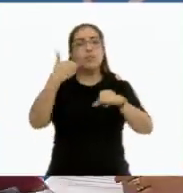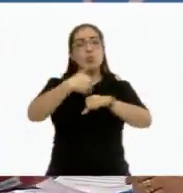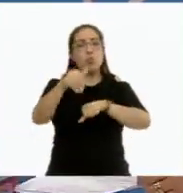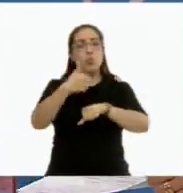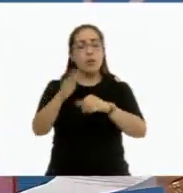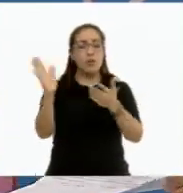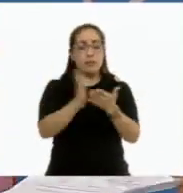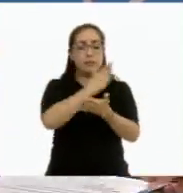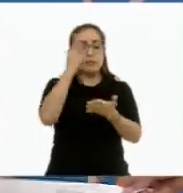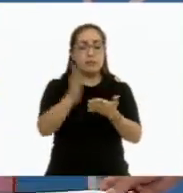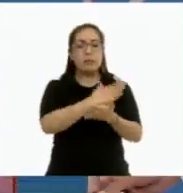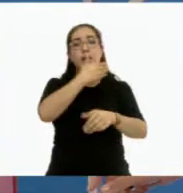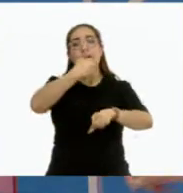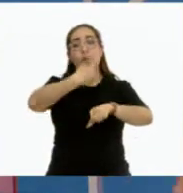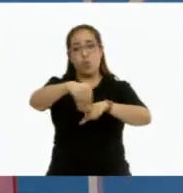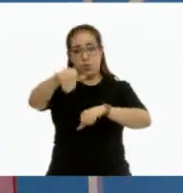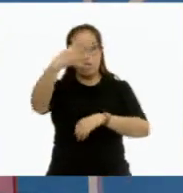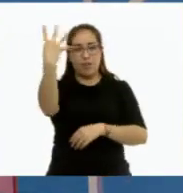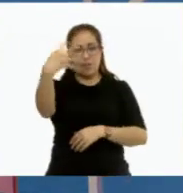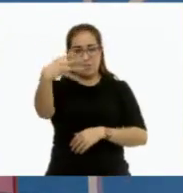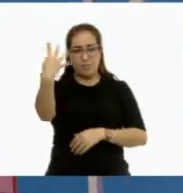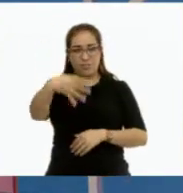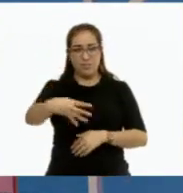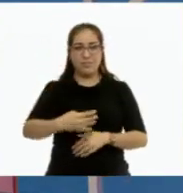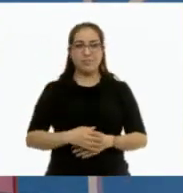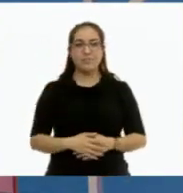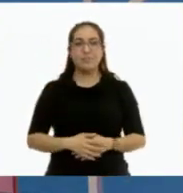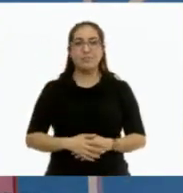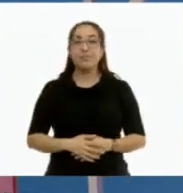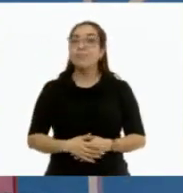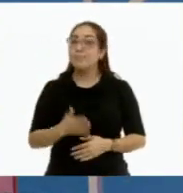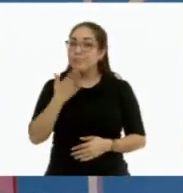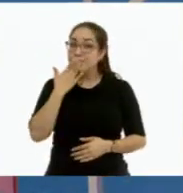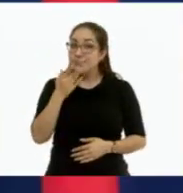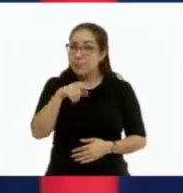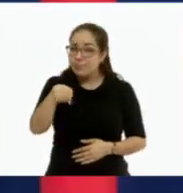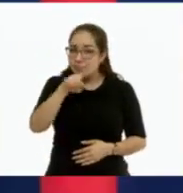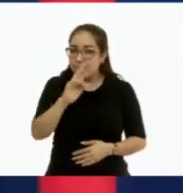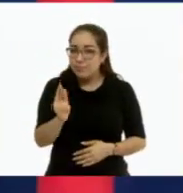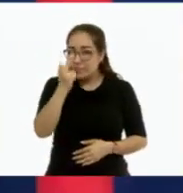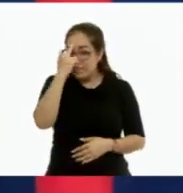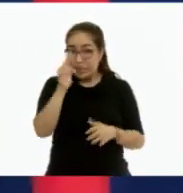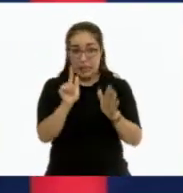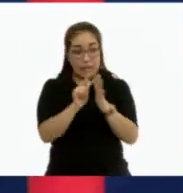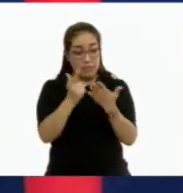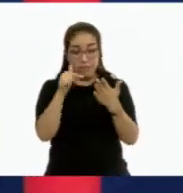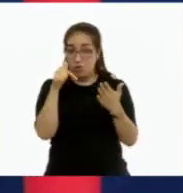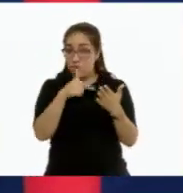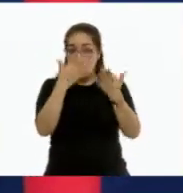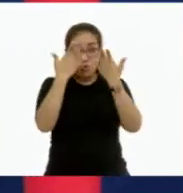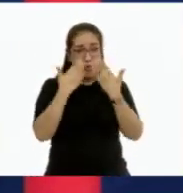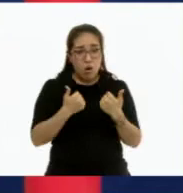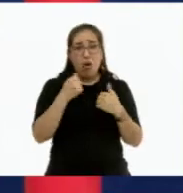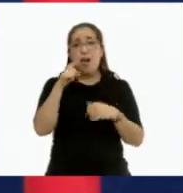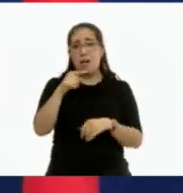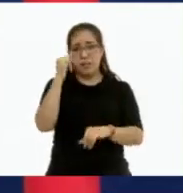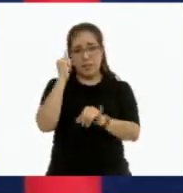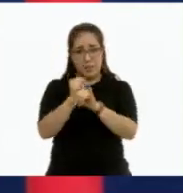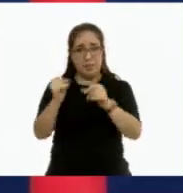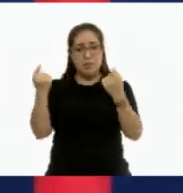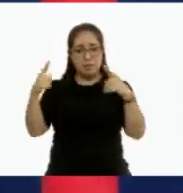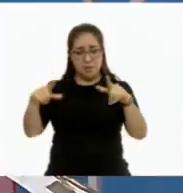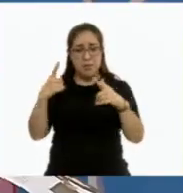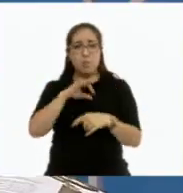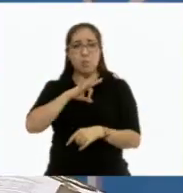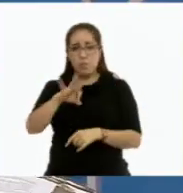página 14. Muy bien. Recuerden que si no tienen el libro en casa, pueden consultarlo en internet.